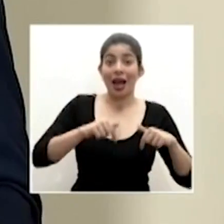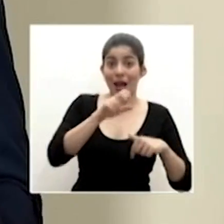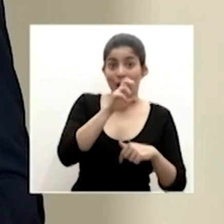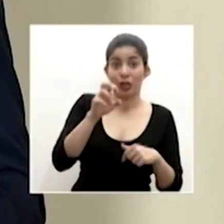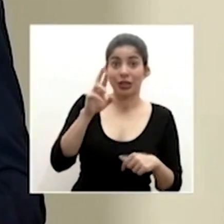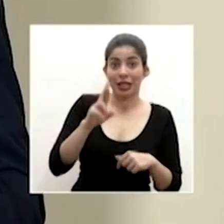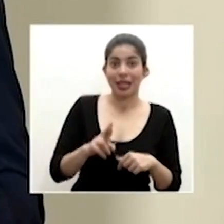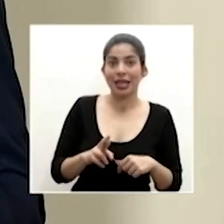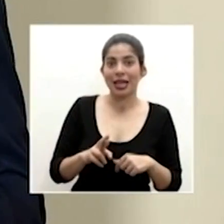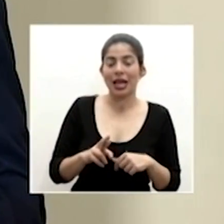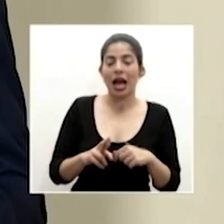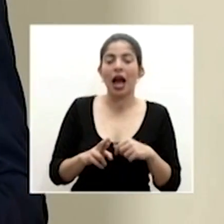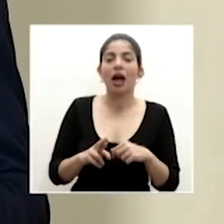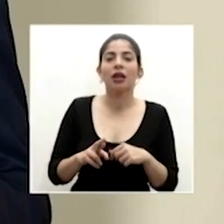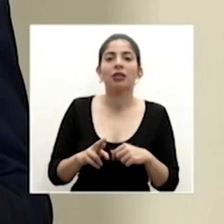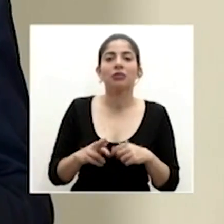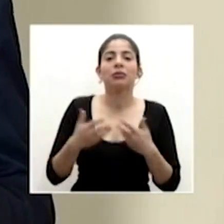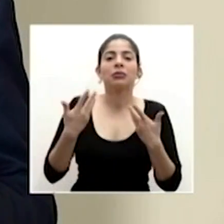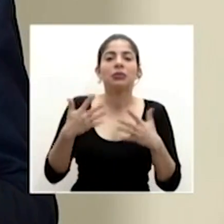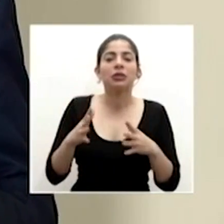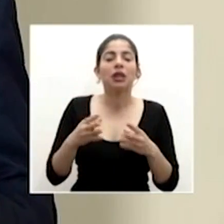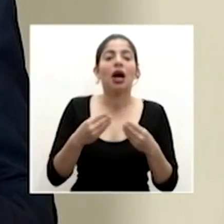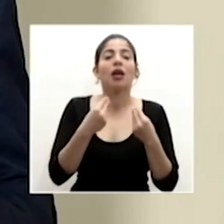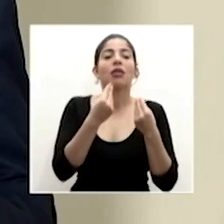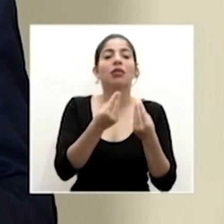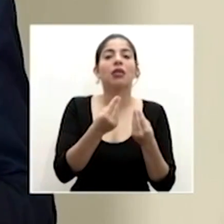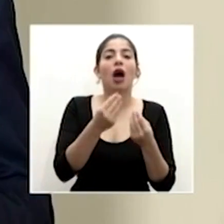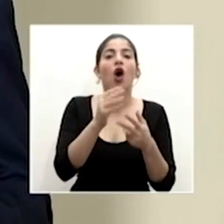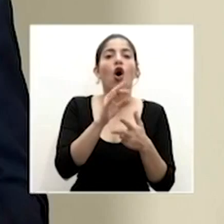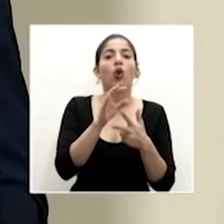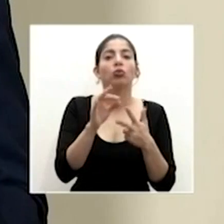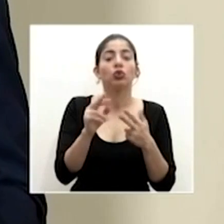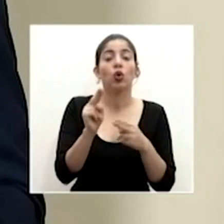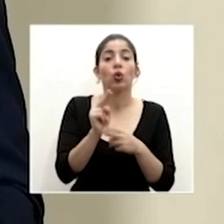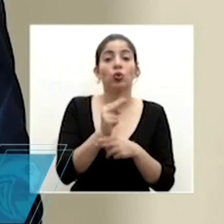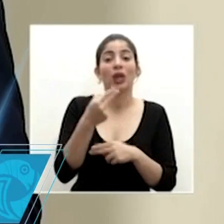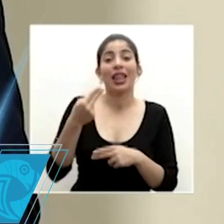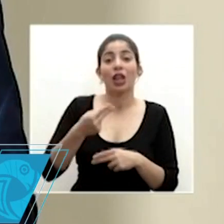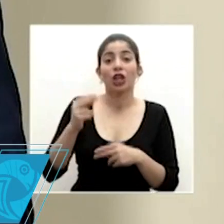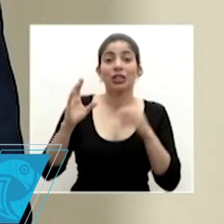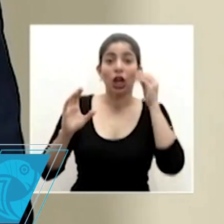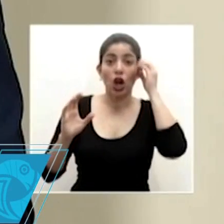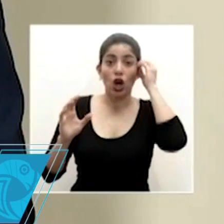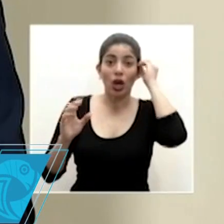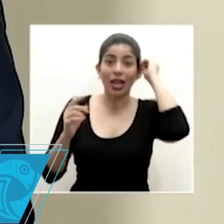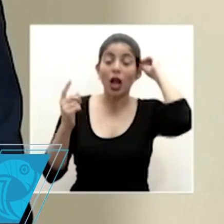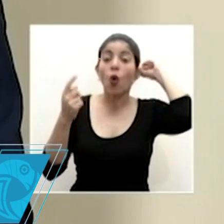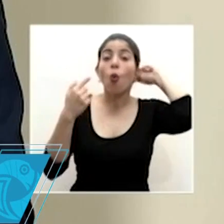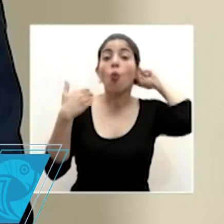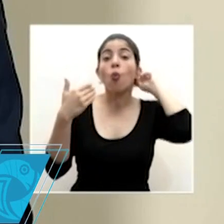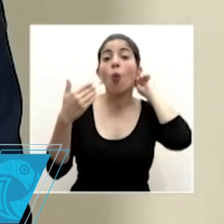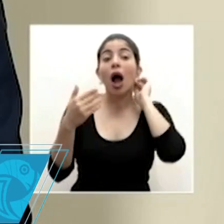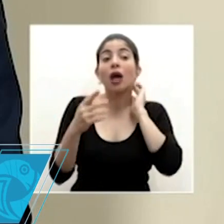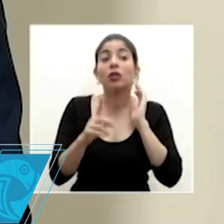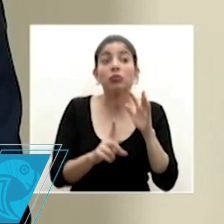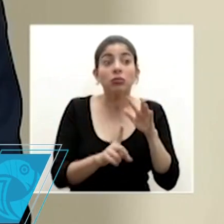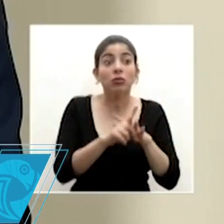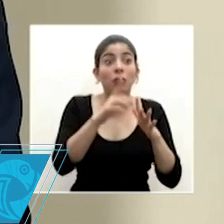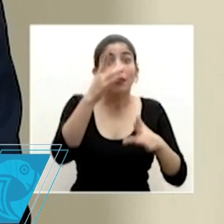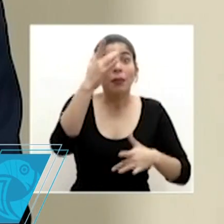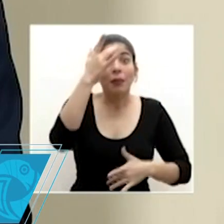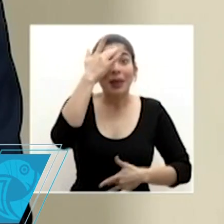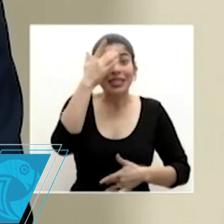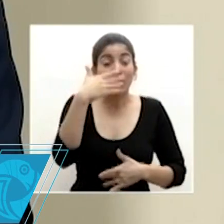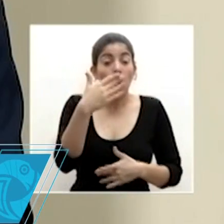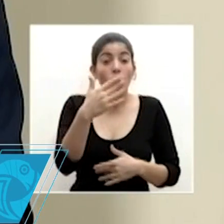Rica se ha estado dando la opción del uso de la hidroxicloroquina apenas se diagnostica un paciente. O